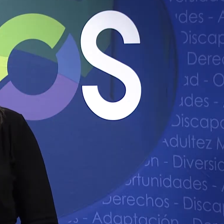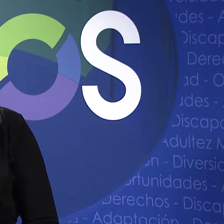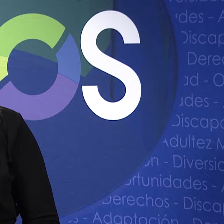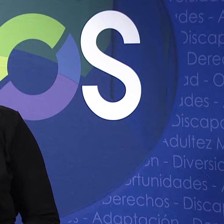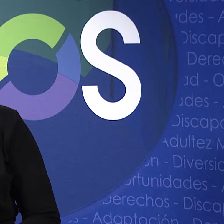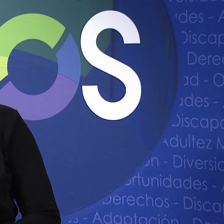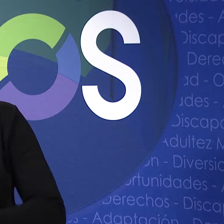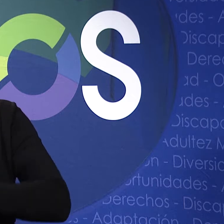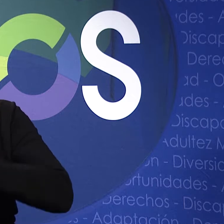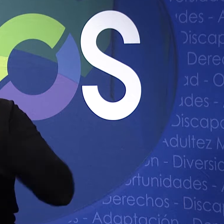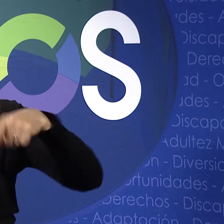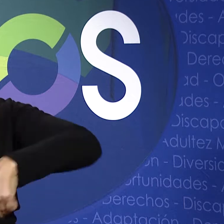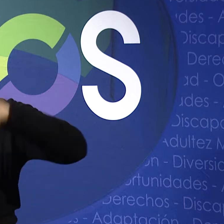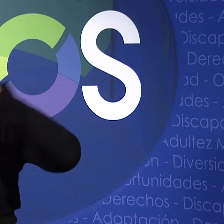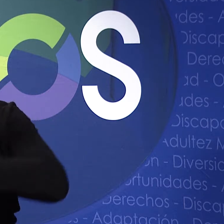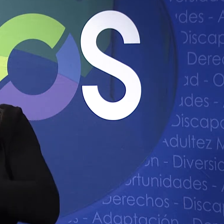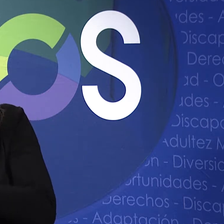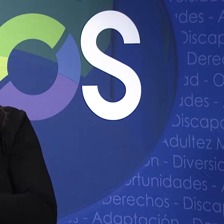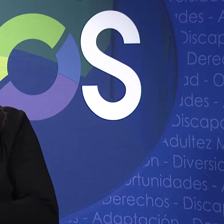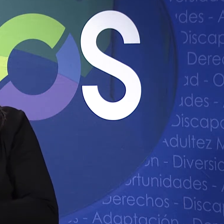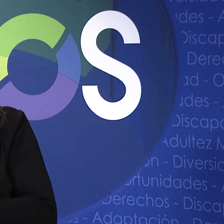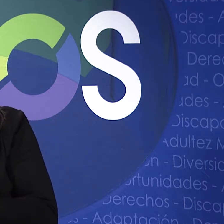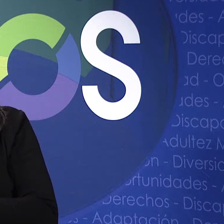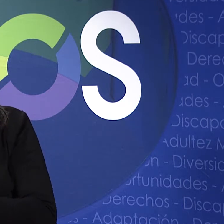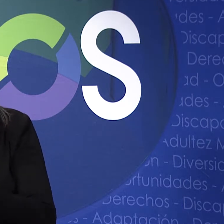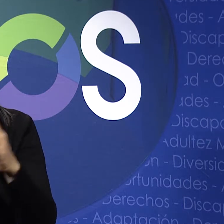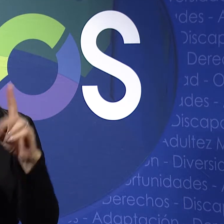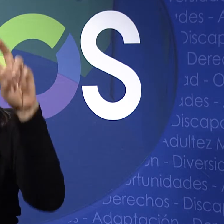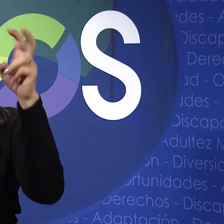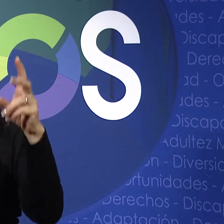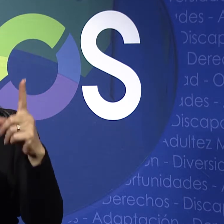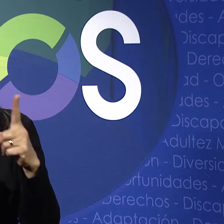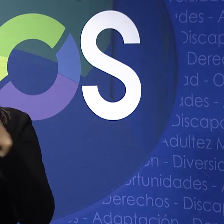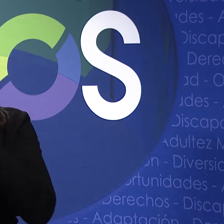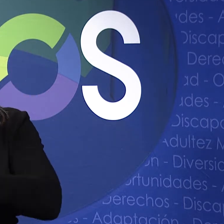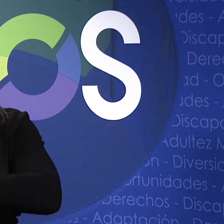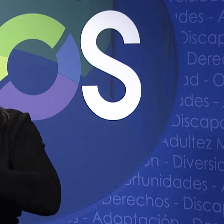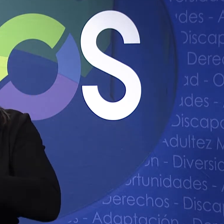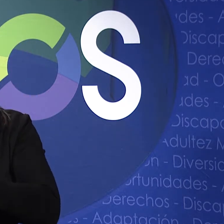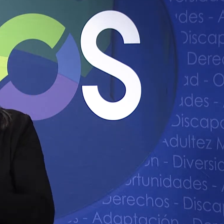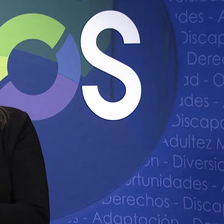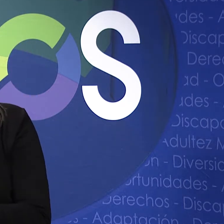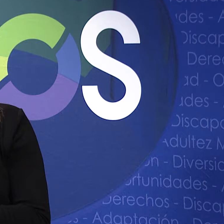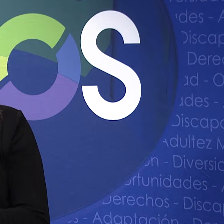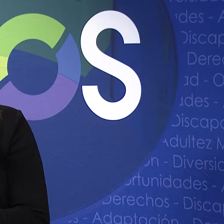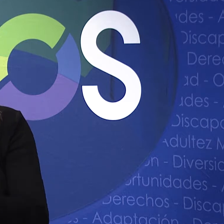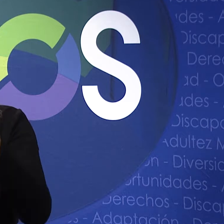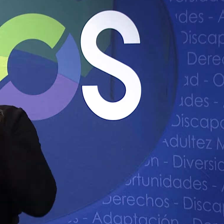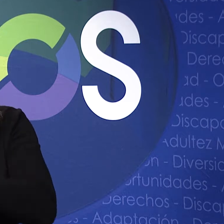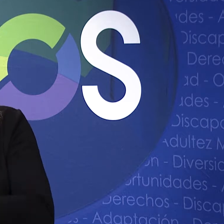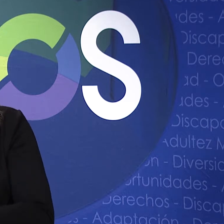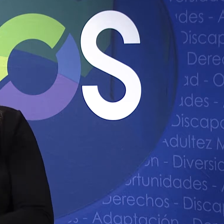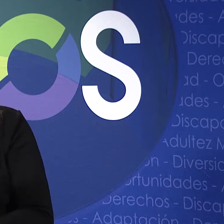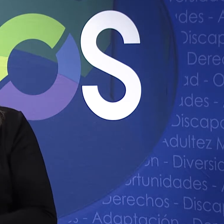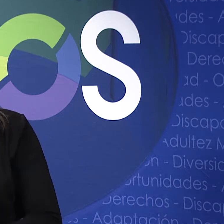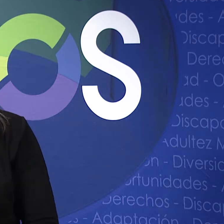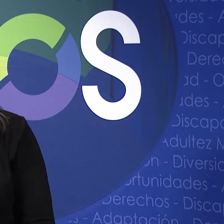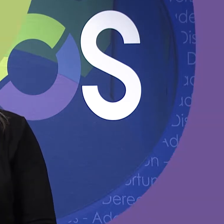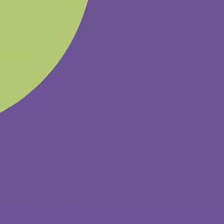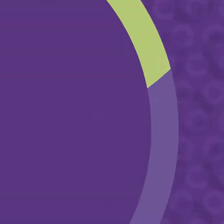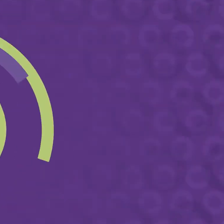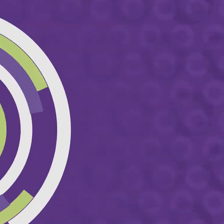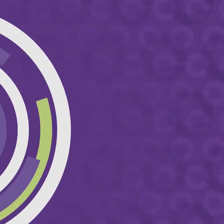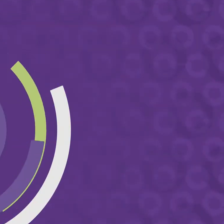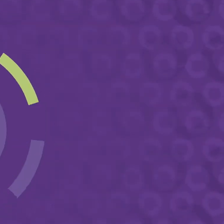Le invitamos a conocer sobre la lengua de señas costarricense en nuestra sección La Palabra en Lesco. ¿Cuántas señas se sabe?